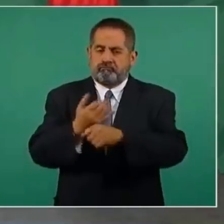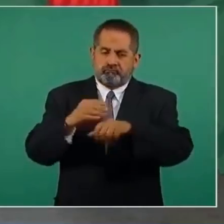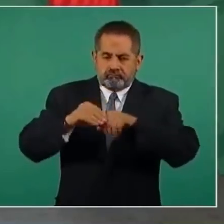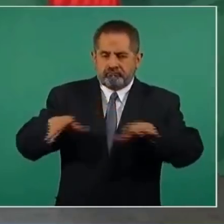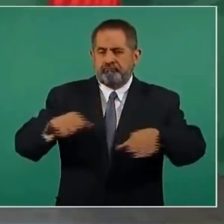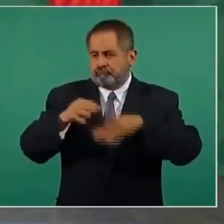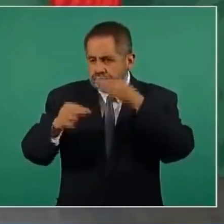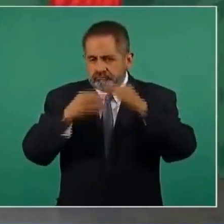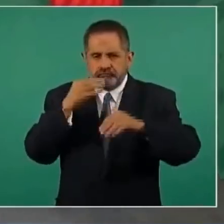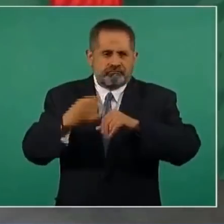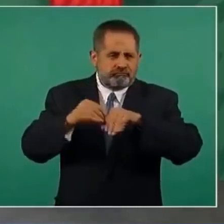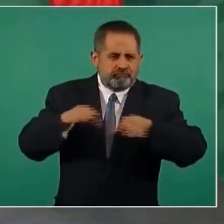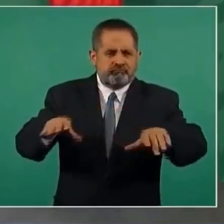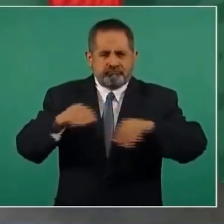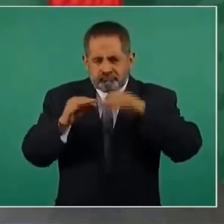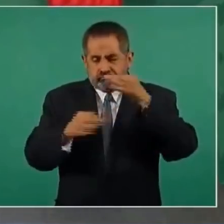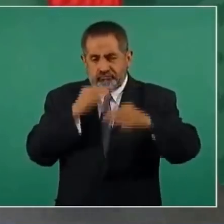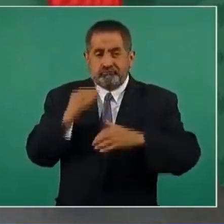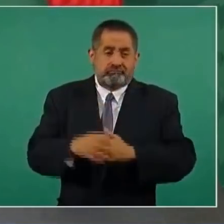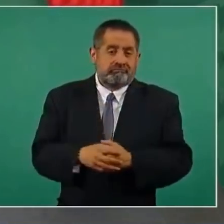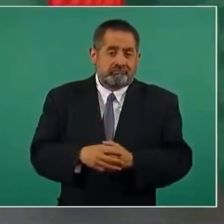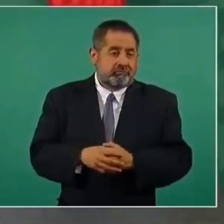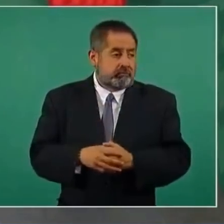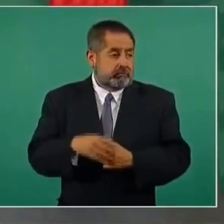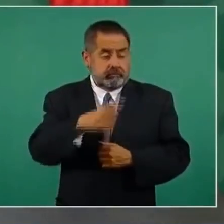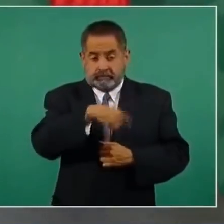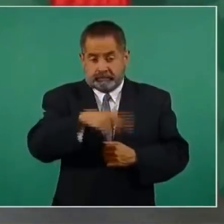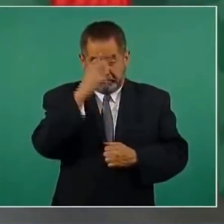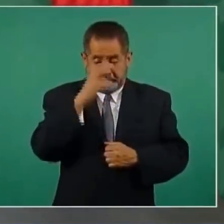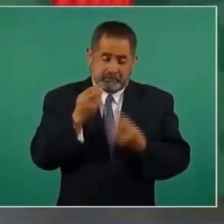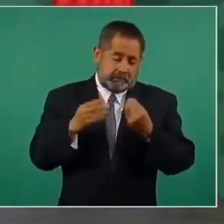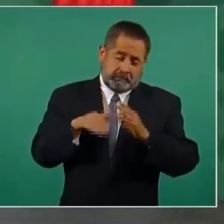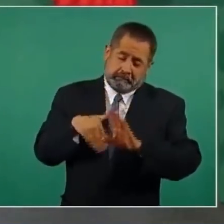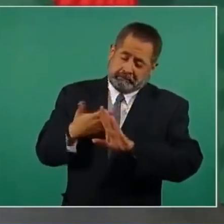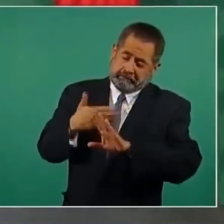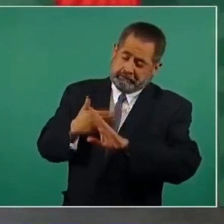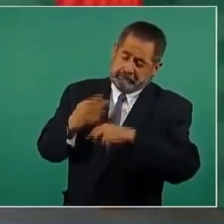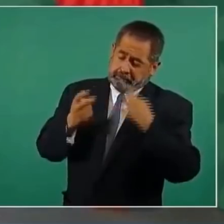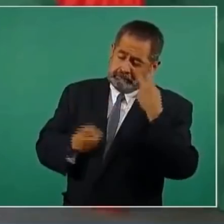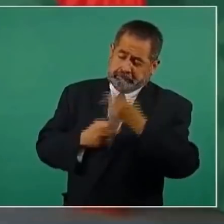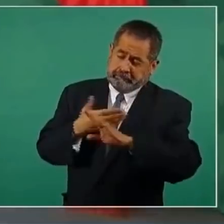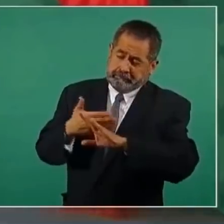información. Fue mucho el bombardeo